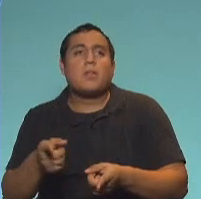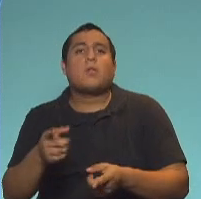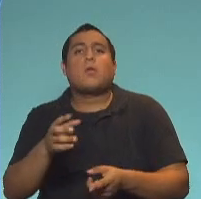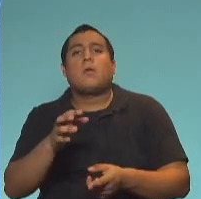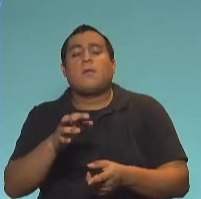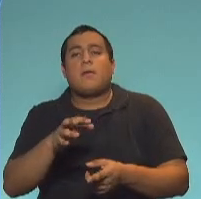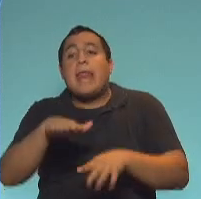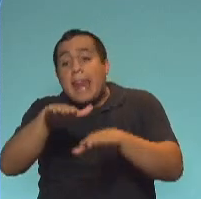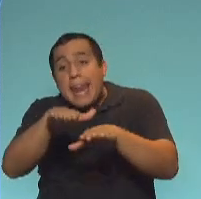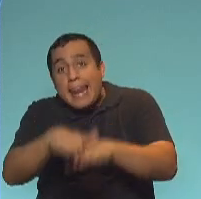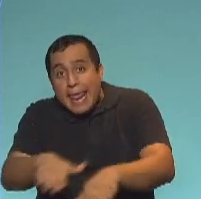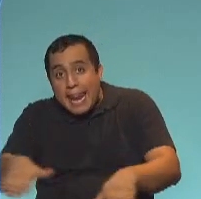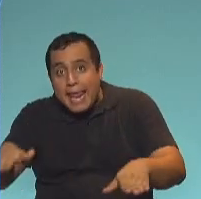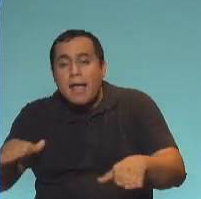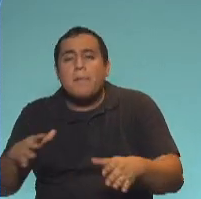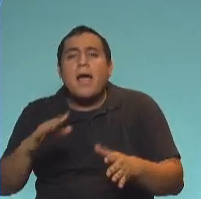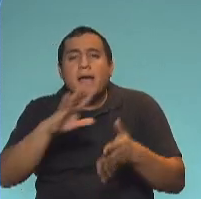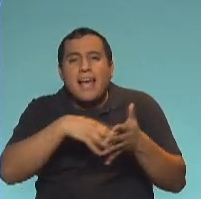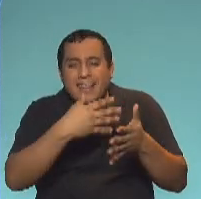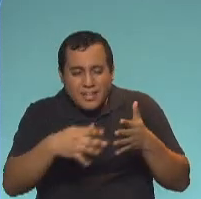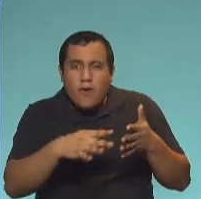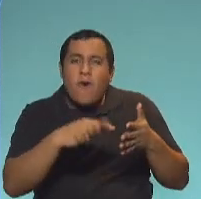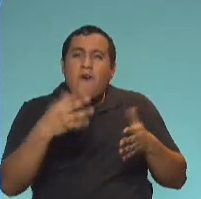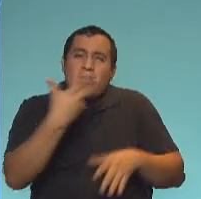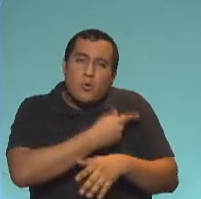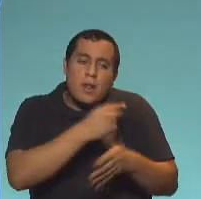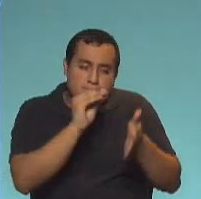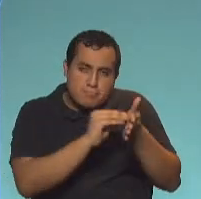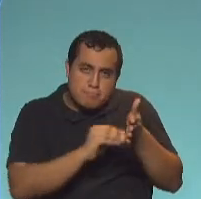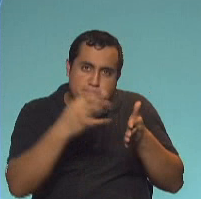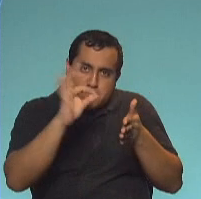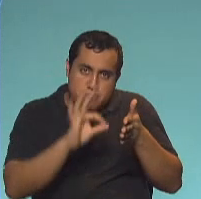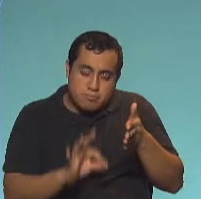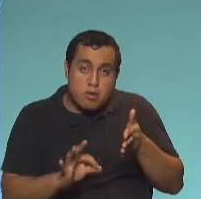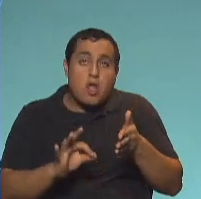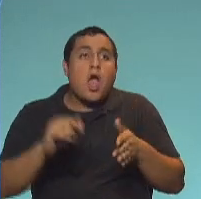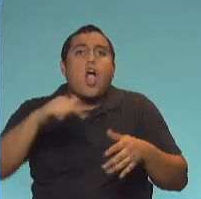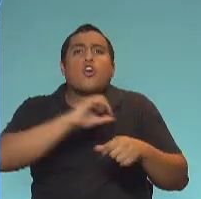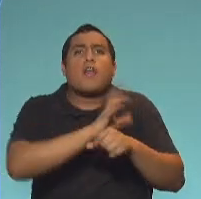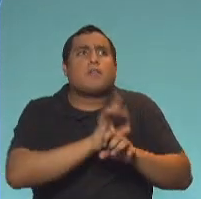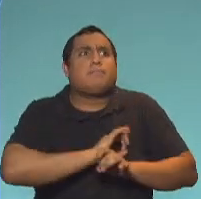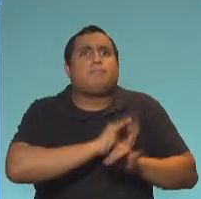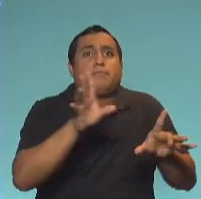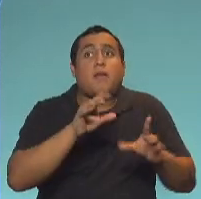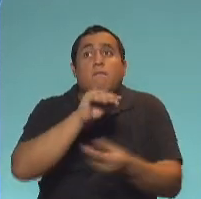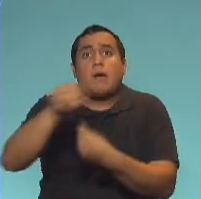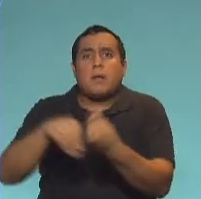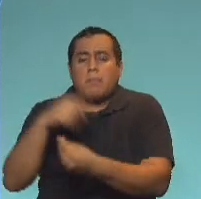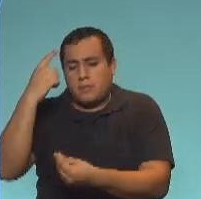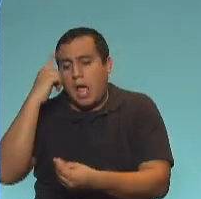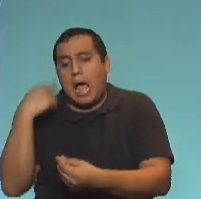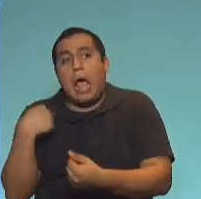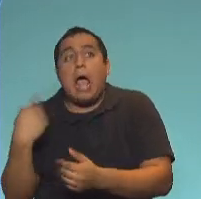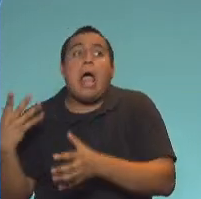favorecer que los niños tengan el calendario de vacunación al día y la pandemia no debe ser un impedimento para que las familias concurran a los